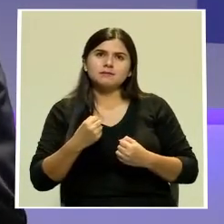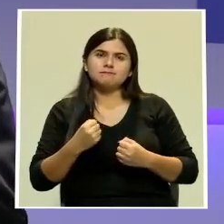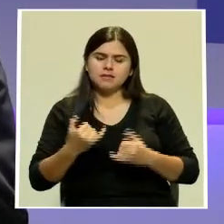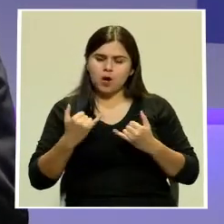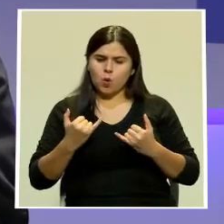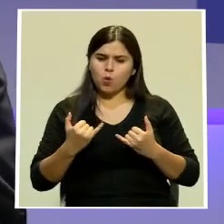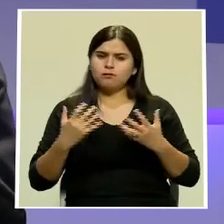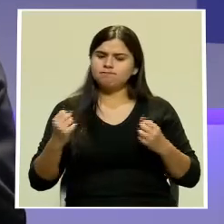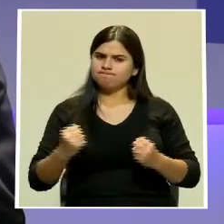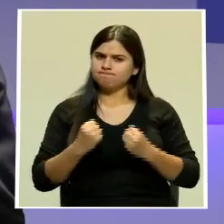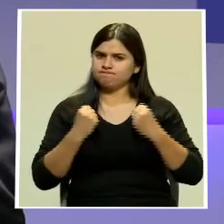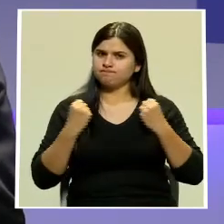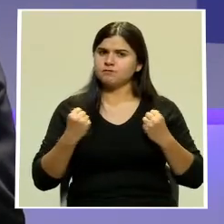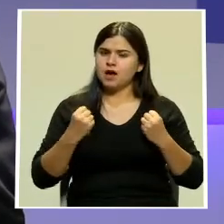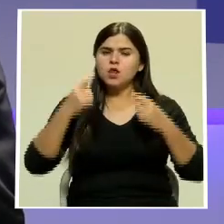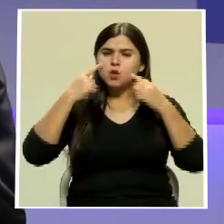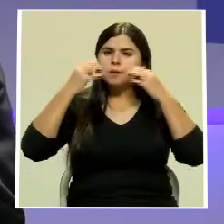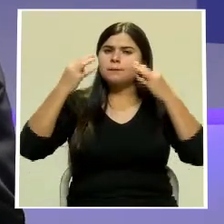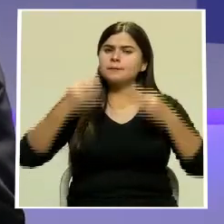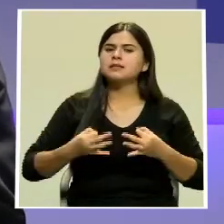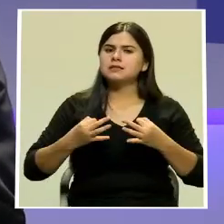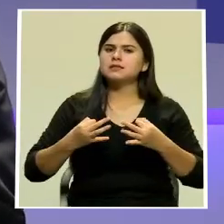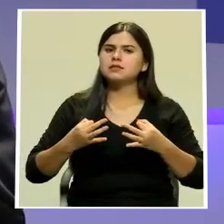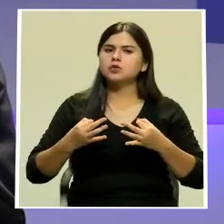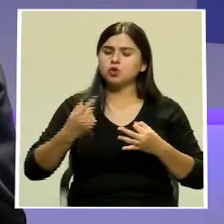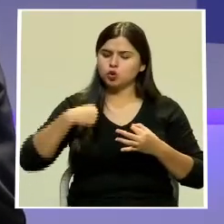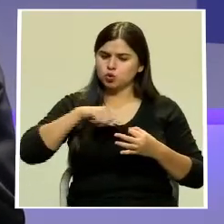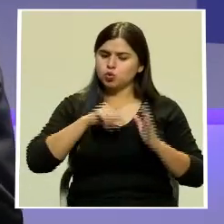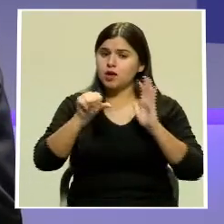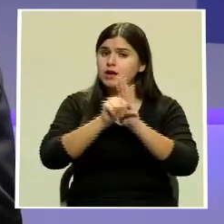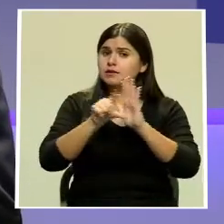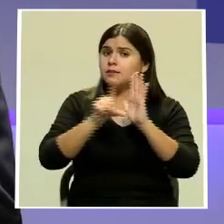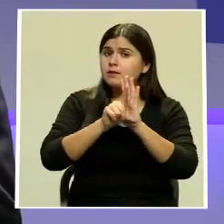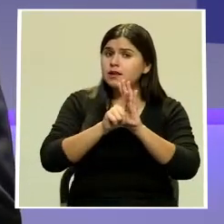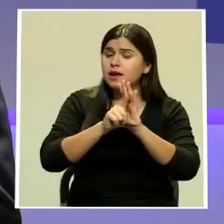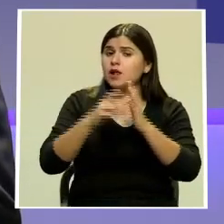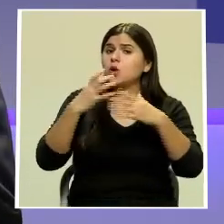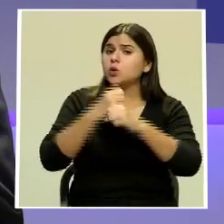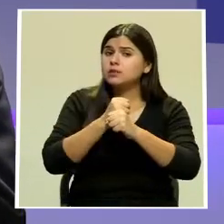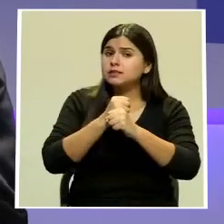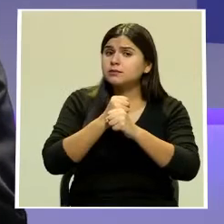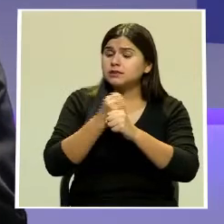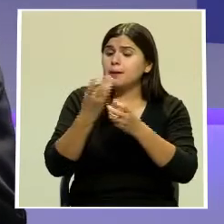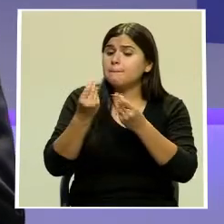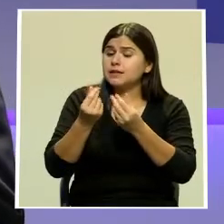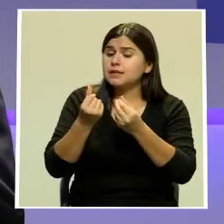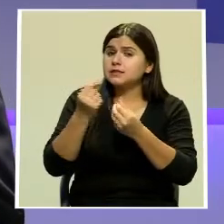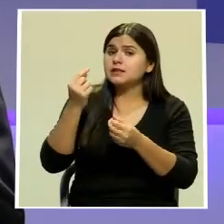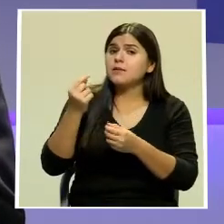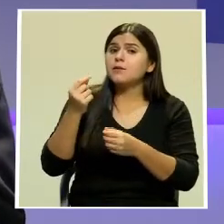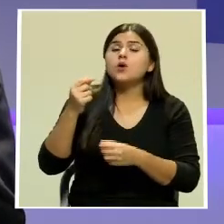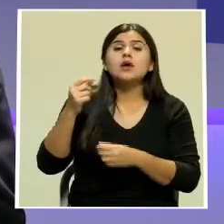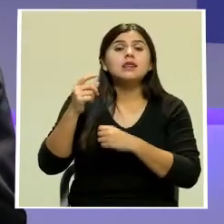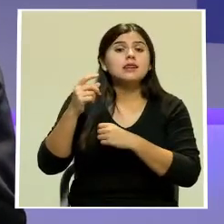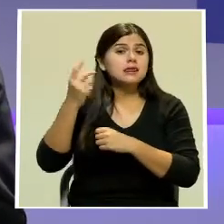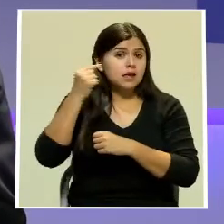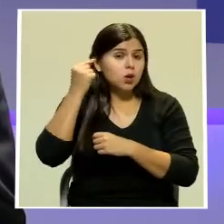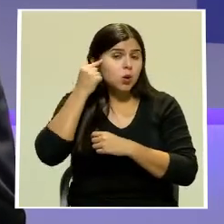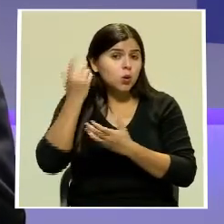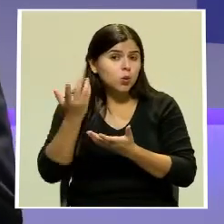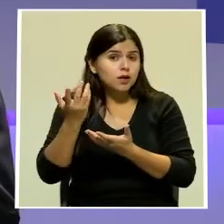verdad. Vamos a tomar decisiones y nosotros en la Asamblea Legislativa lo estamos haciendo desde el presupuesto de la República. Hemos dicho que no a presupuestar, por